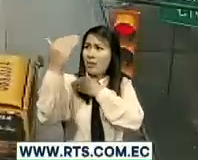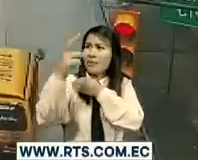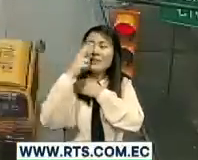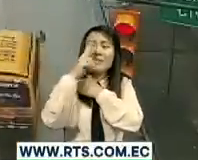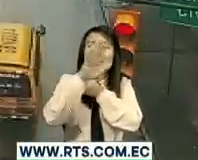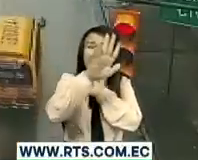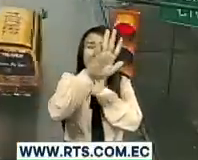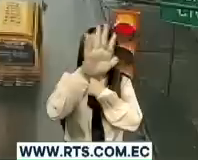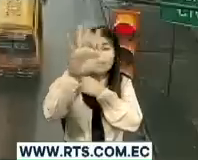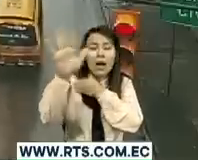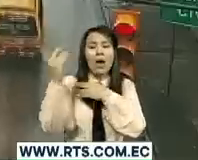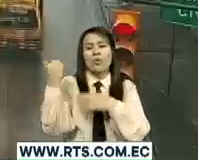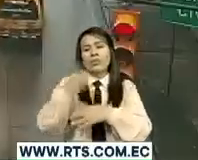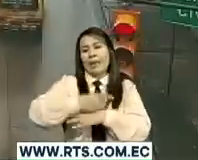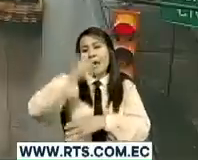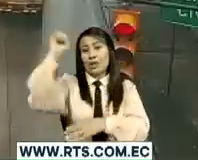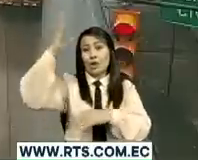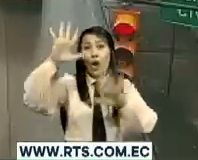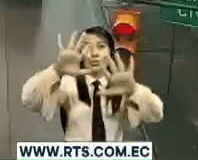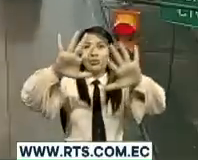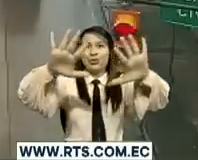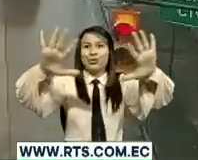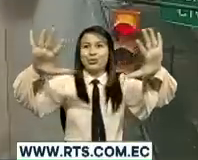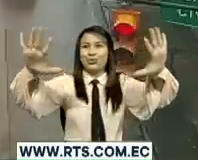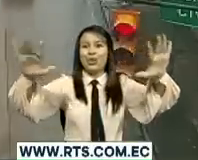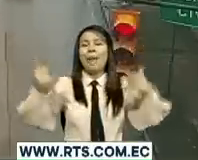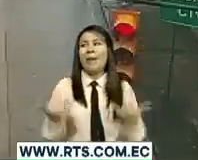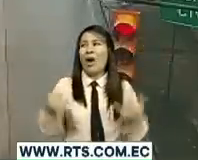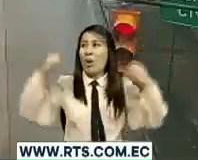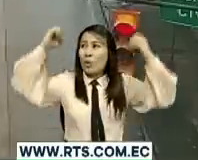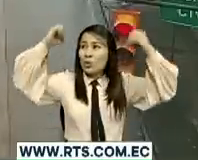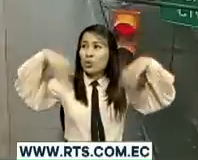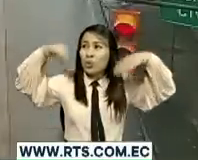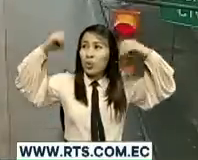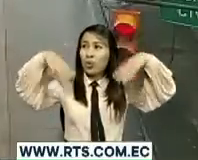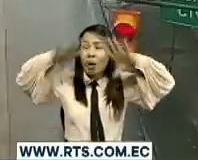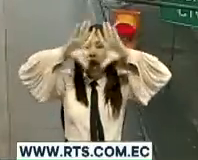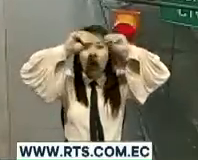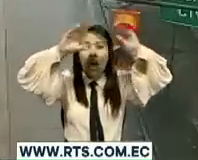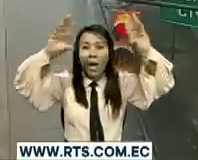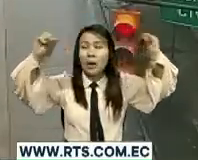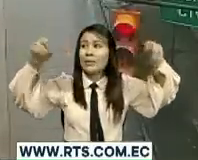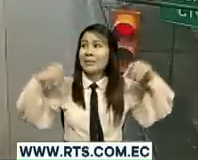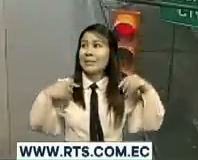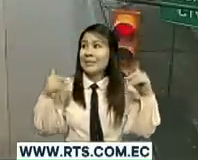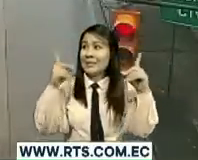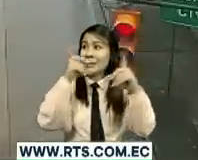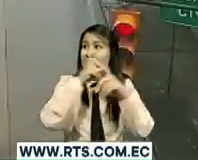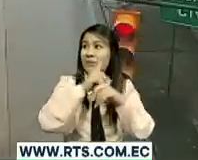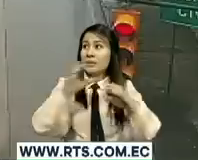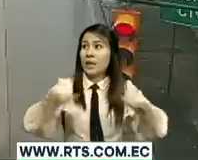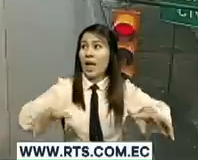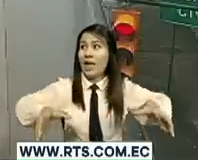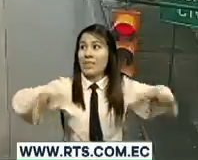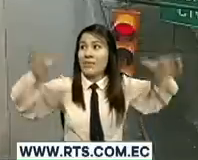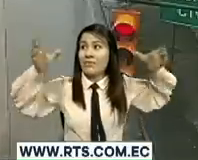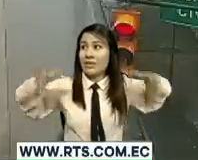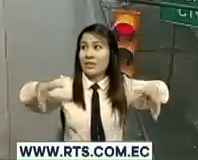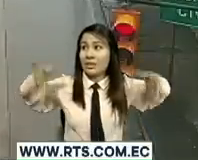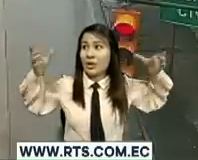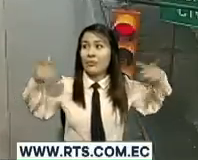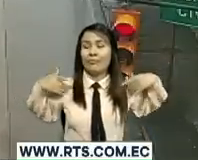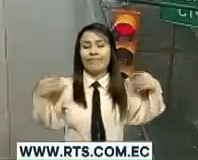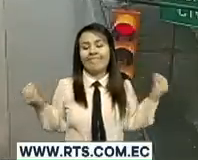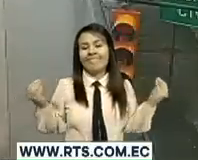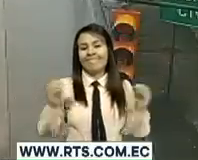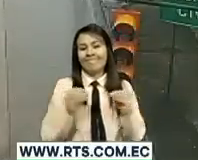en un día con sol se ve al fondo, pues, los cerros, se ve los edificios, se ve el fondo de la ciudad más claro.